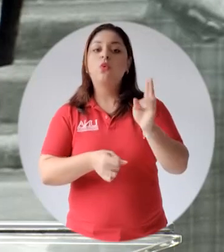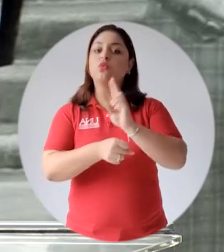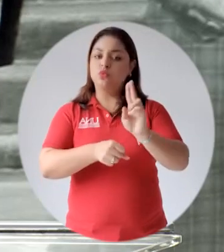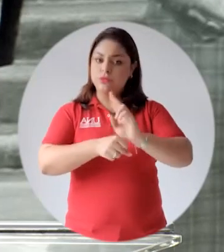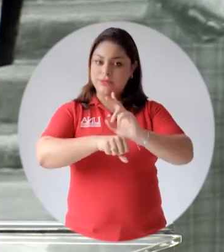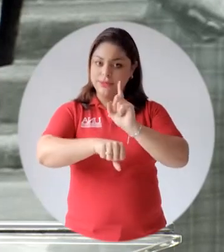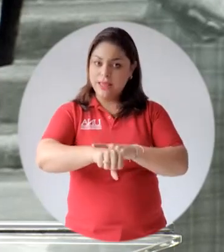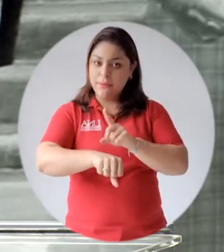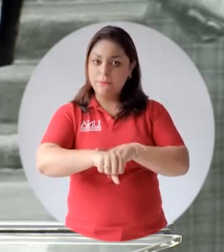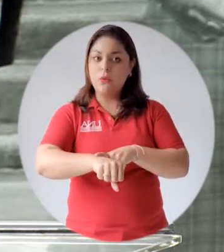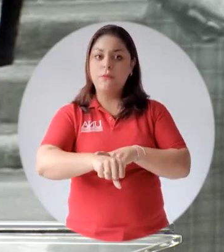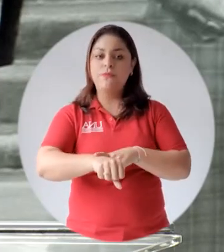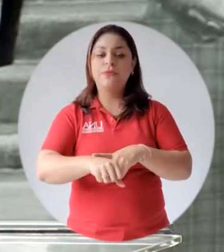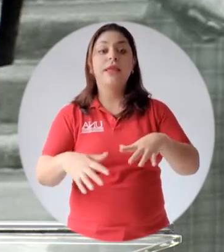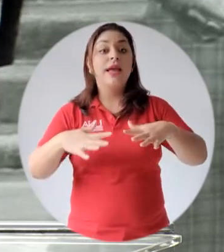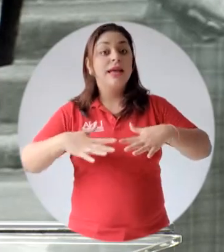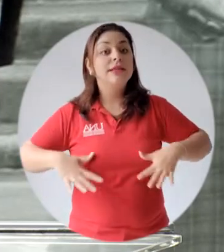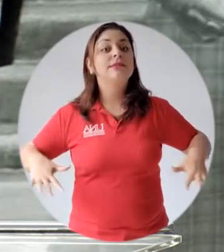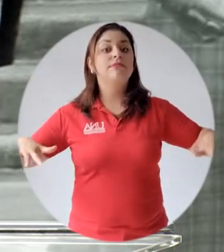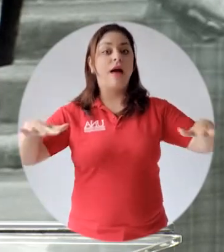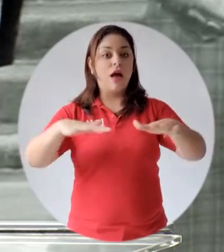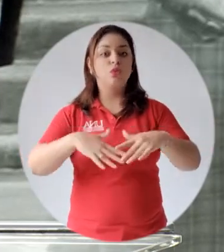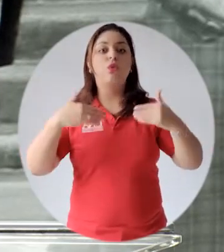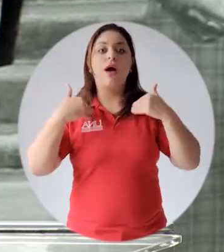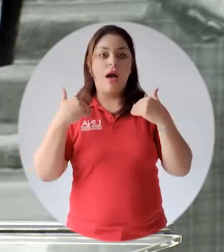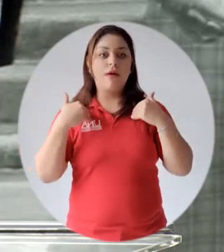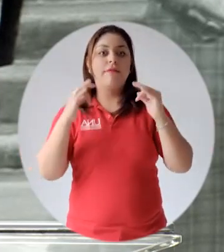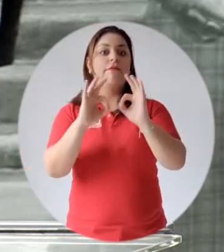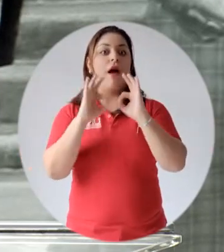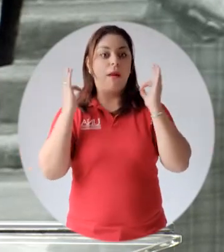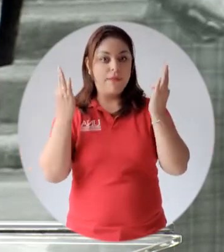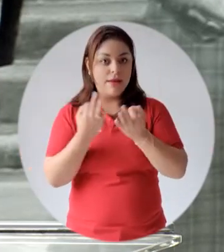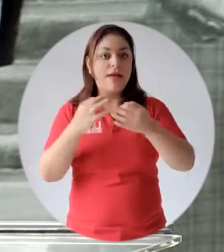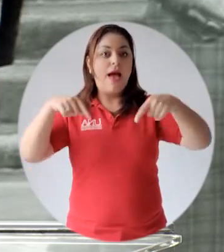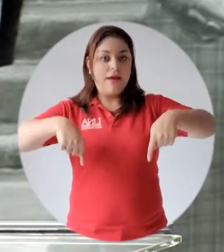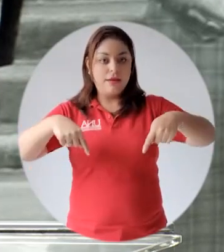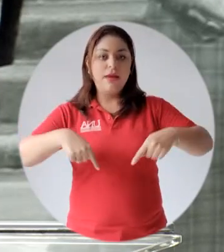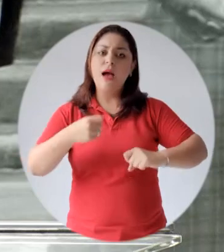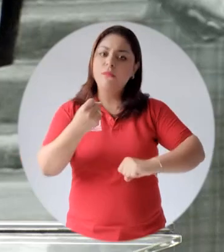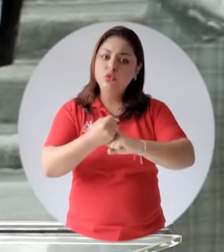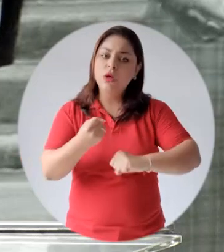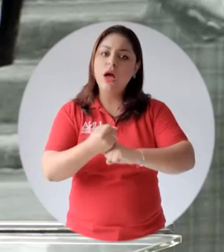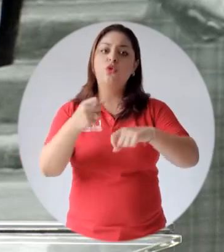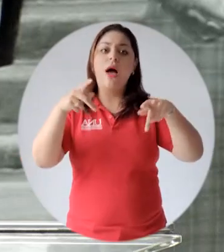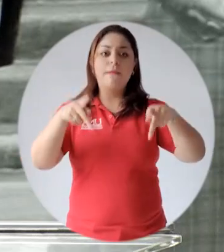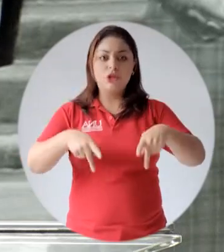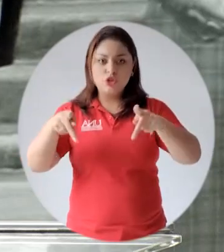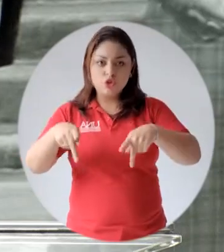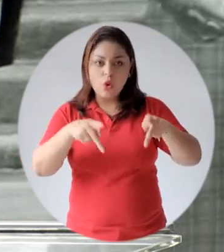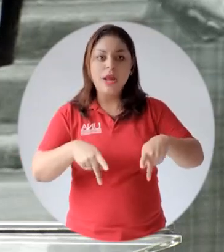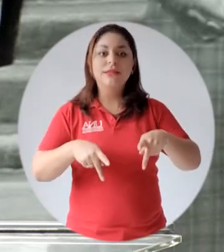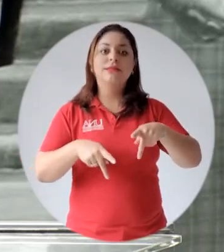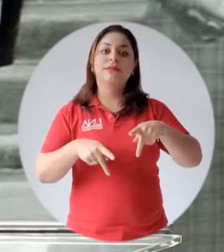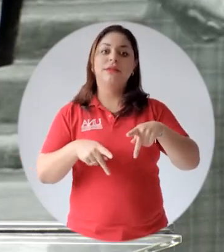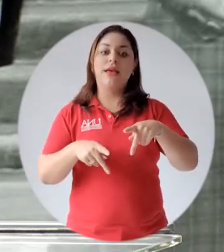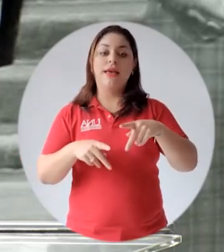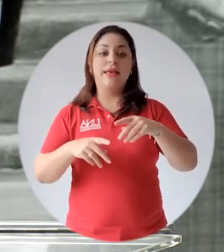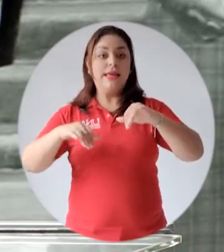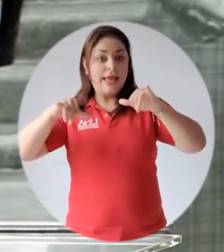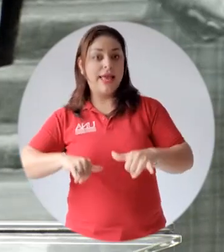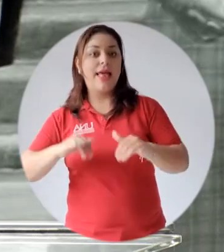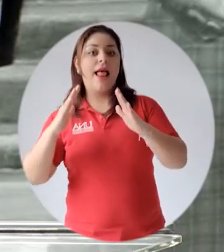tiempo, el espacio que tenemos como familia también dentro del apoyo a las personas dependientes y cómo esto